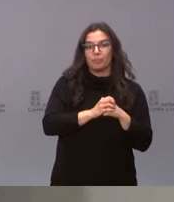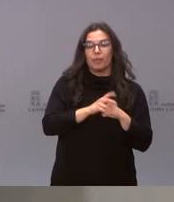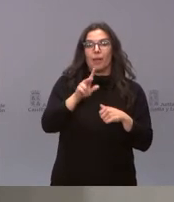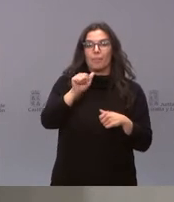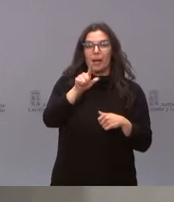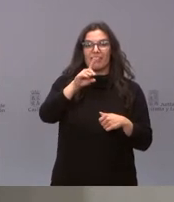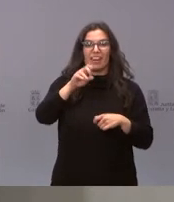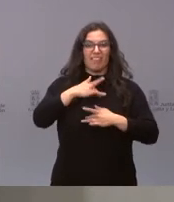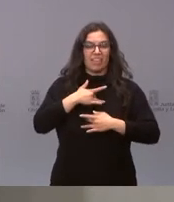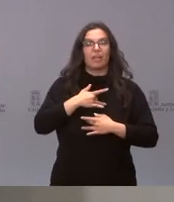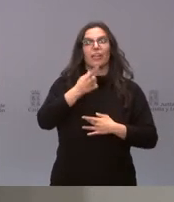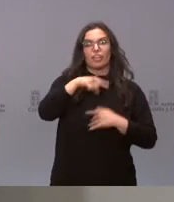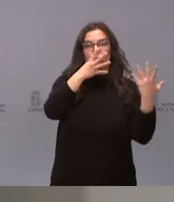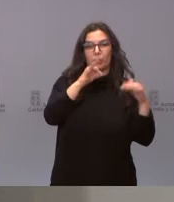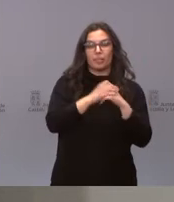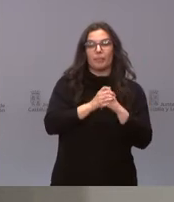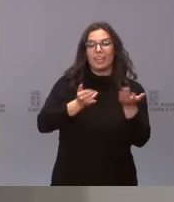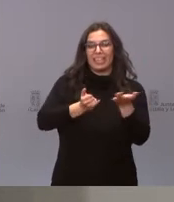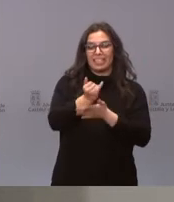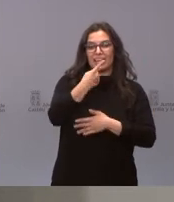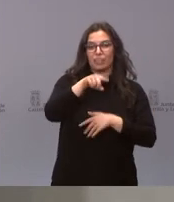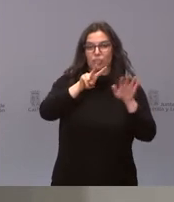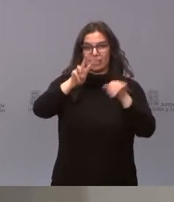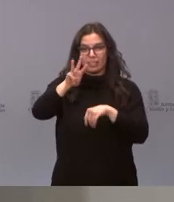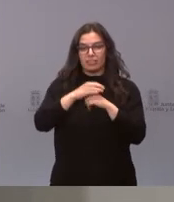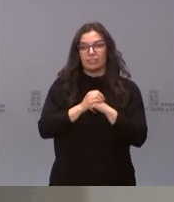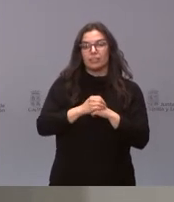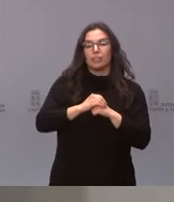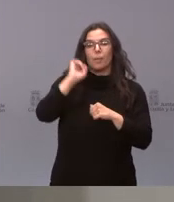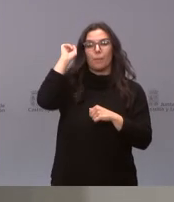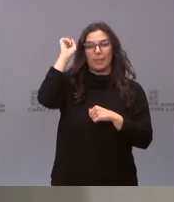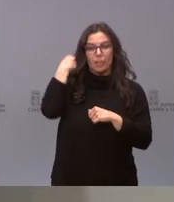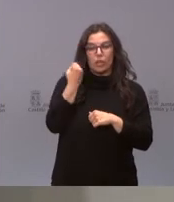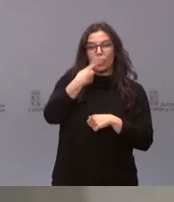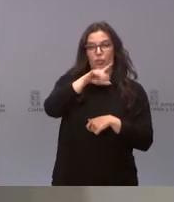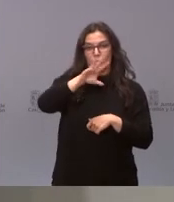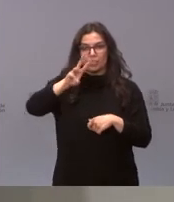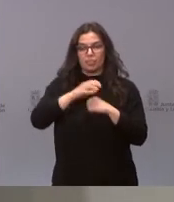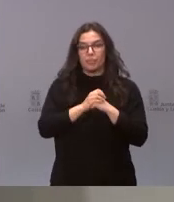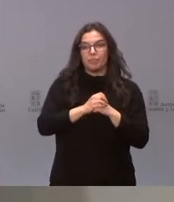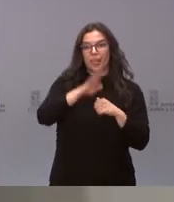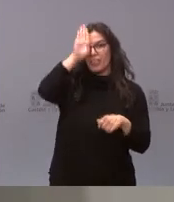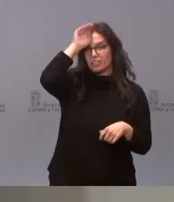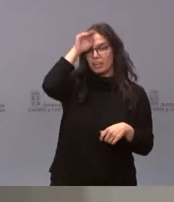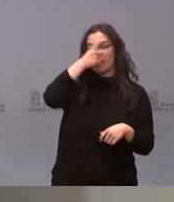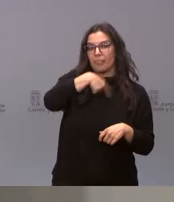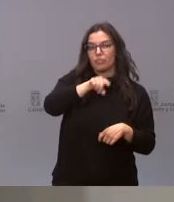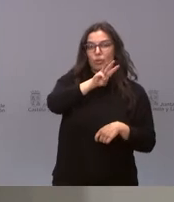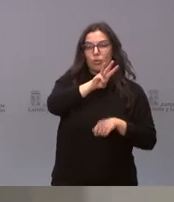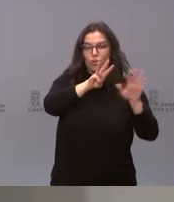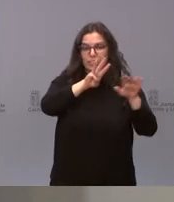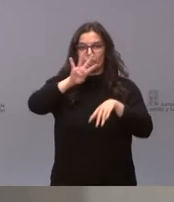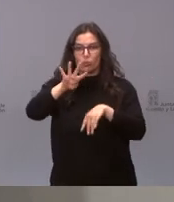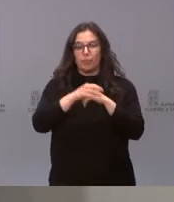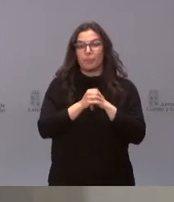de la virgen 196 cal 173 villamayor 153 la cistérniga 189